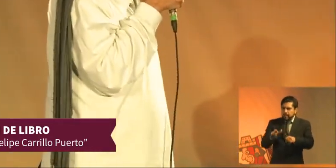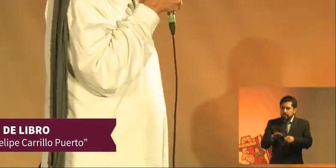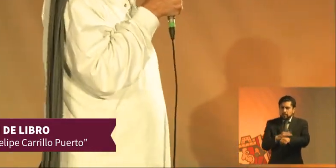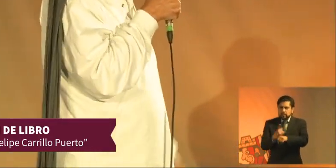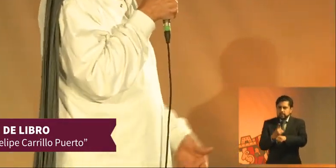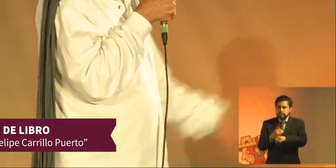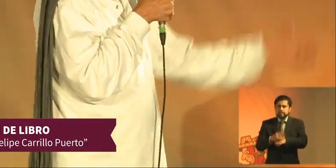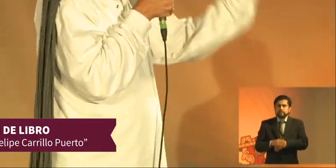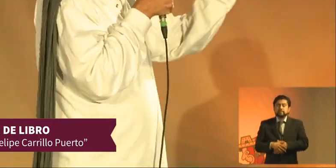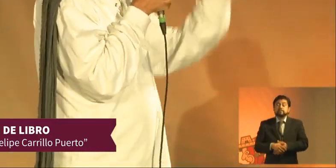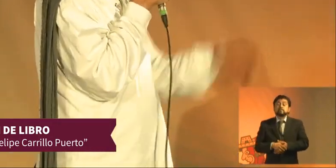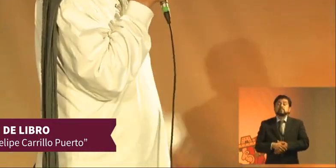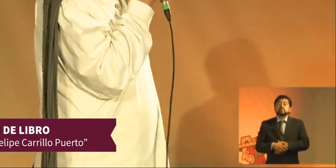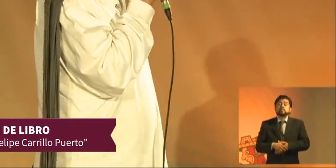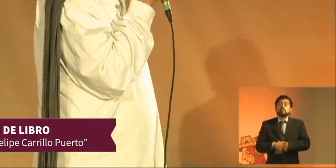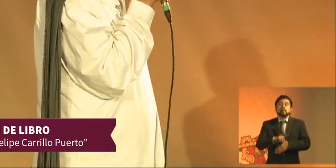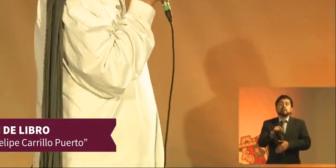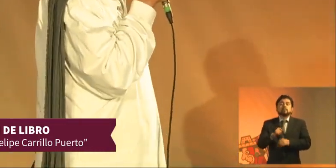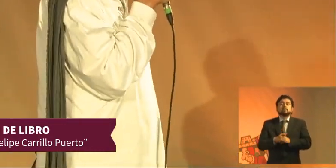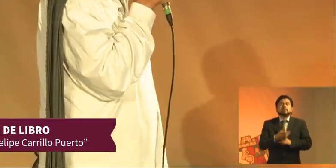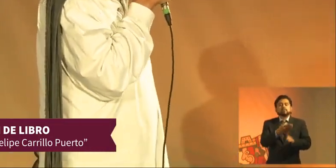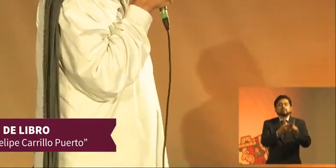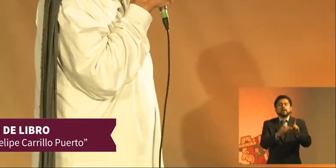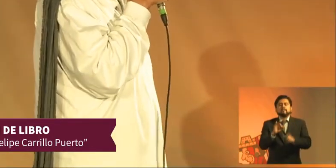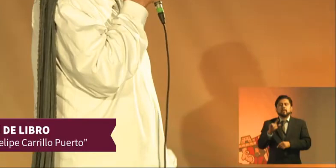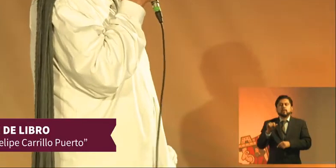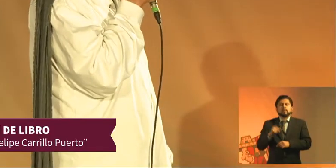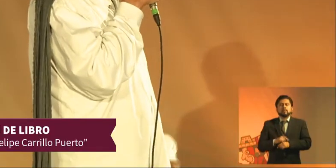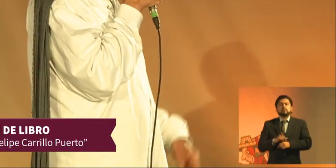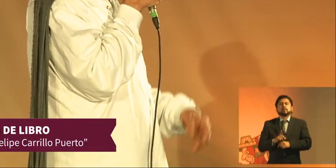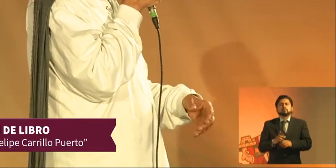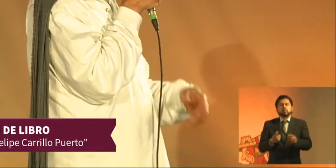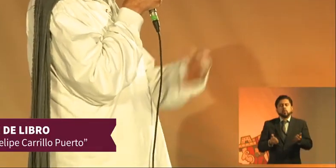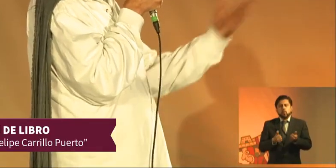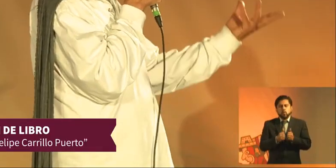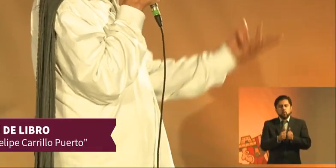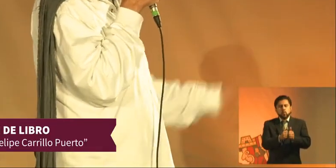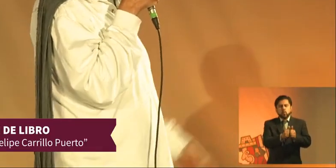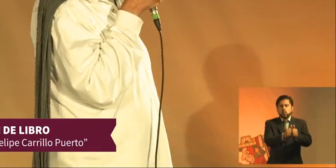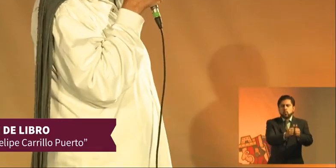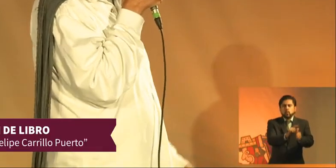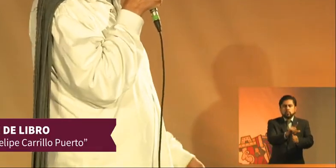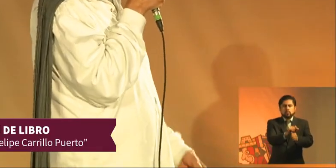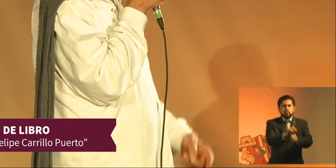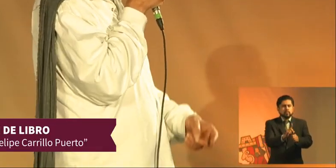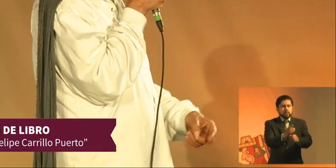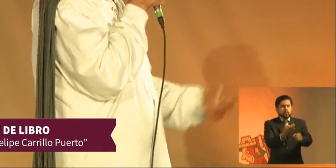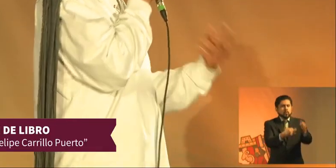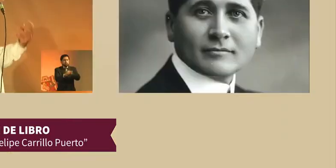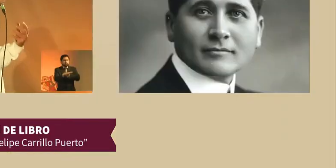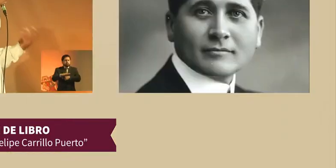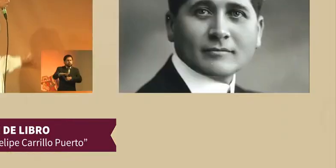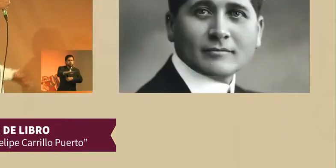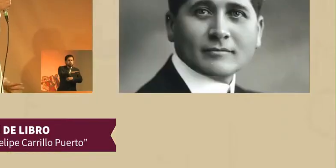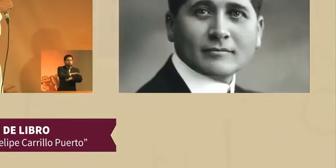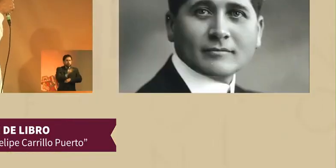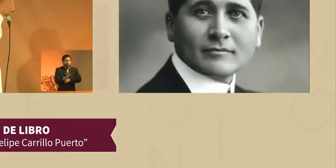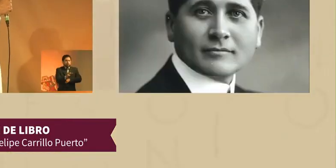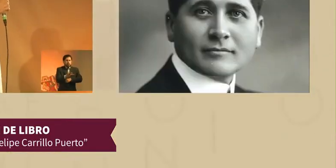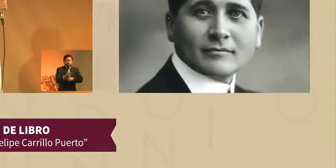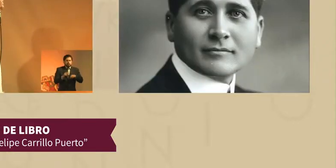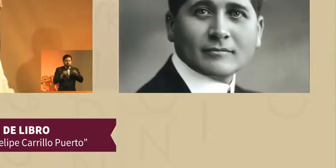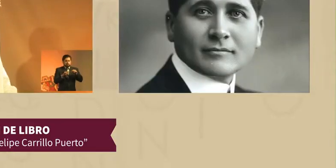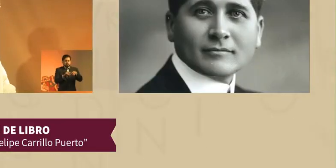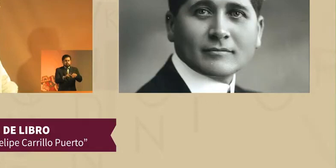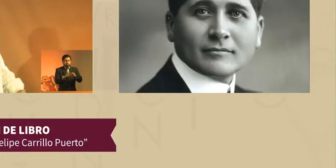hacienda felipe se va atrás de la mujer se reúne con el pueblo la mujer es una gente